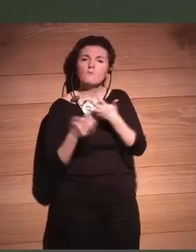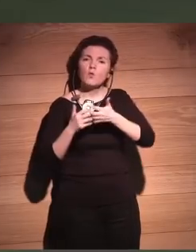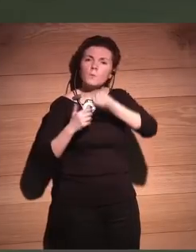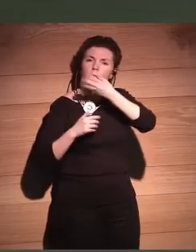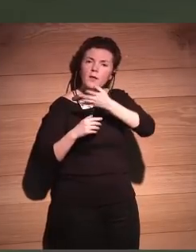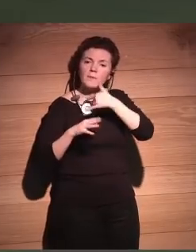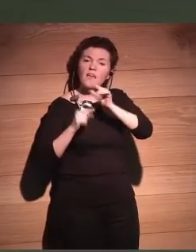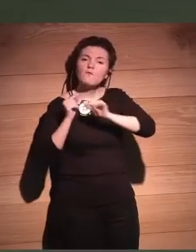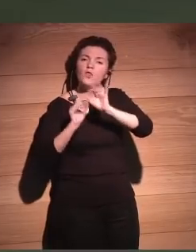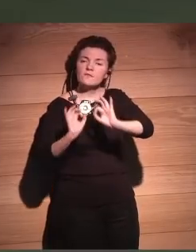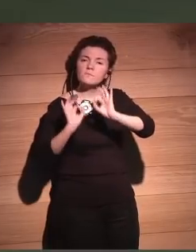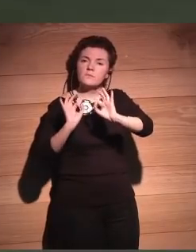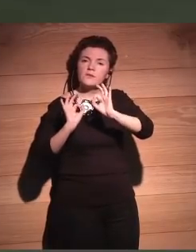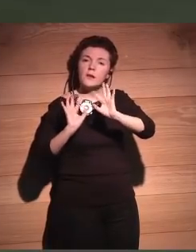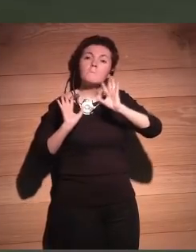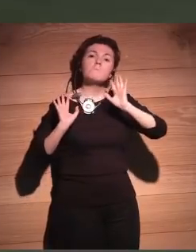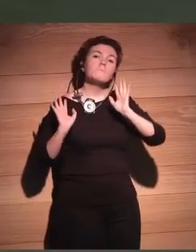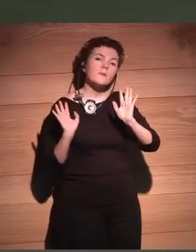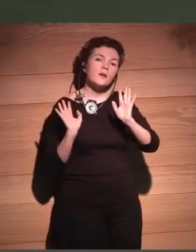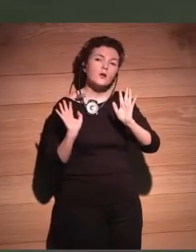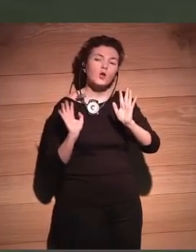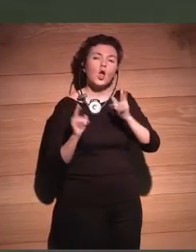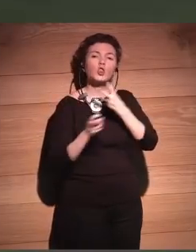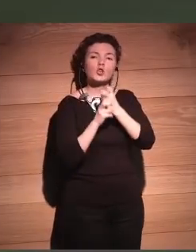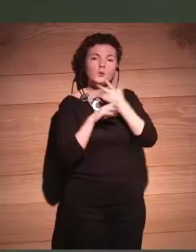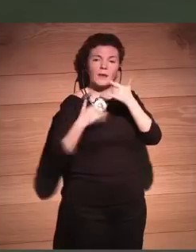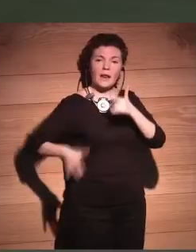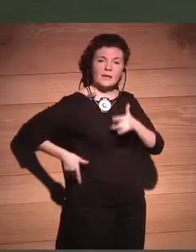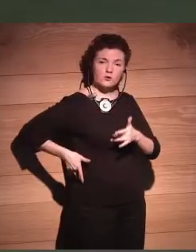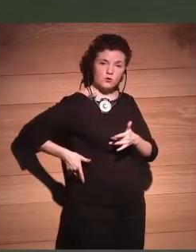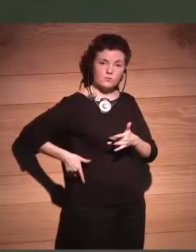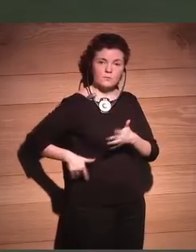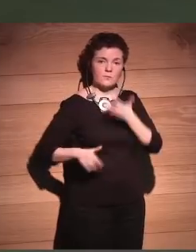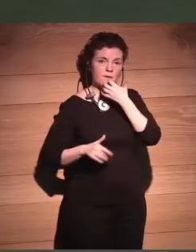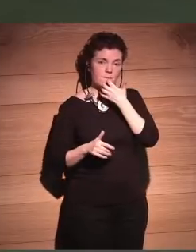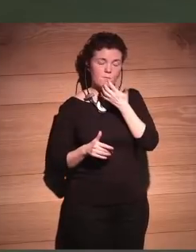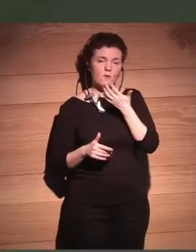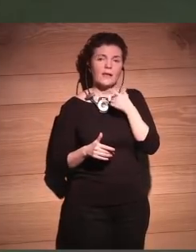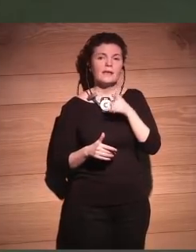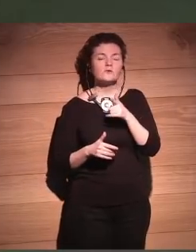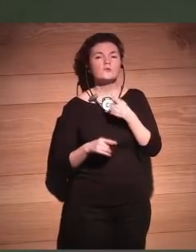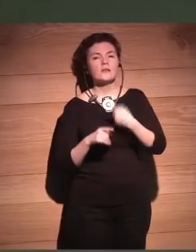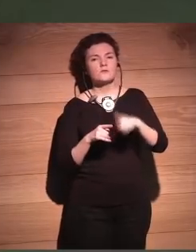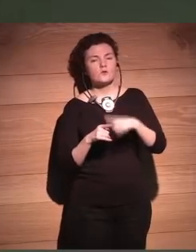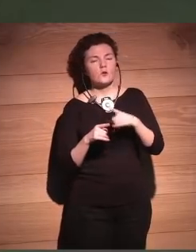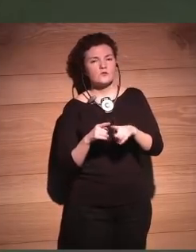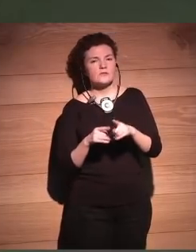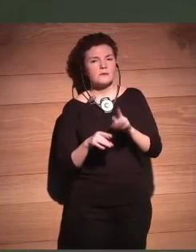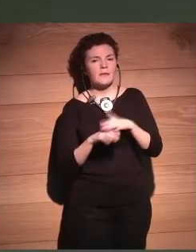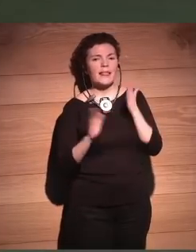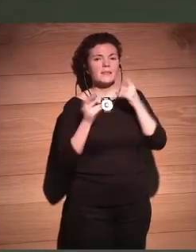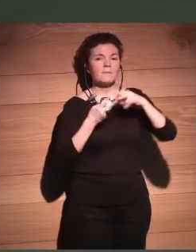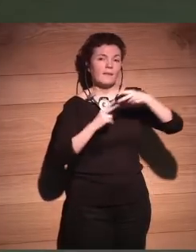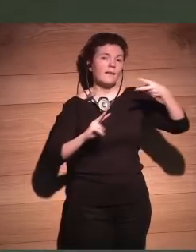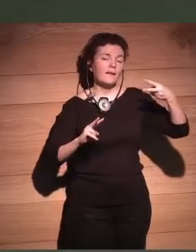Funcionan muy bien con infecciones específicas, pero son tóxicos para el riñón. Esos son, por ejemplo, las cosas para las que la